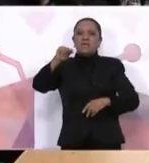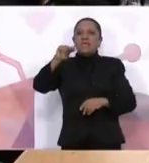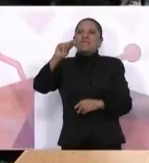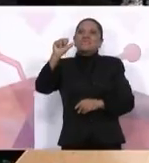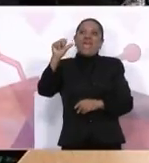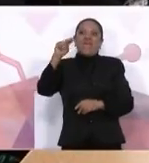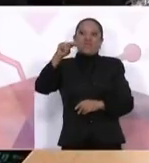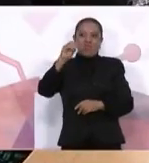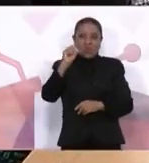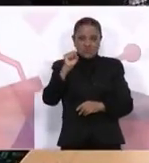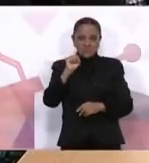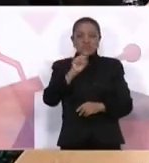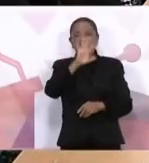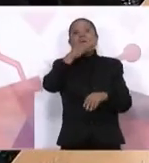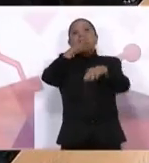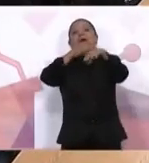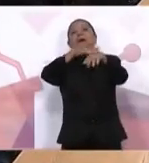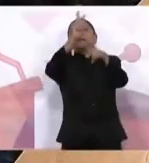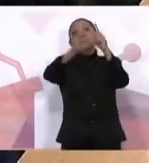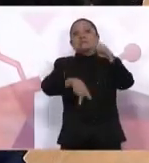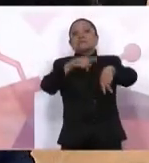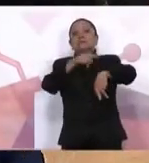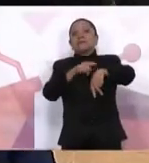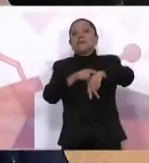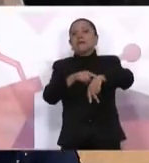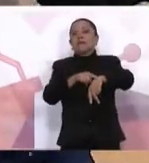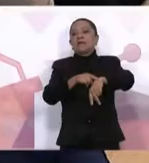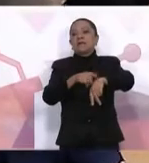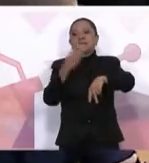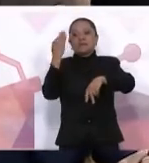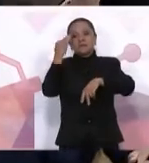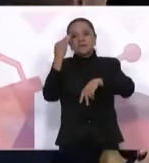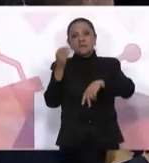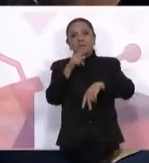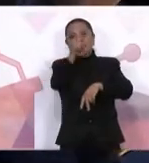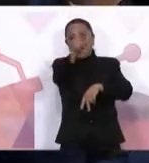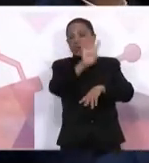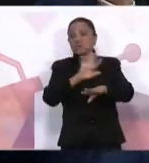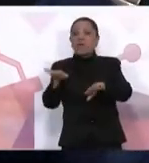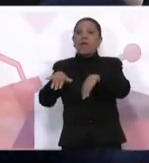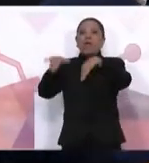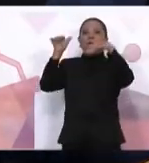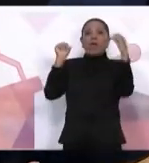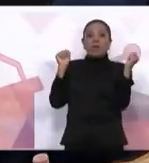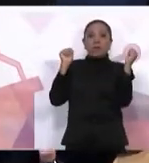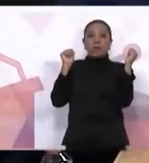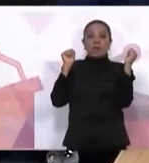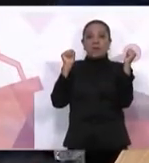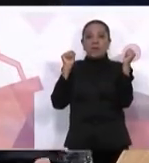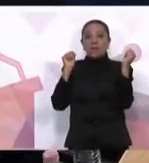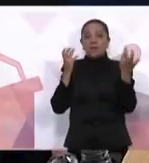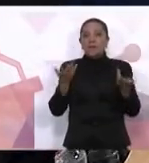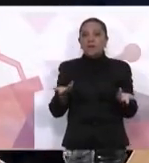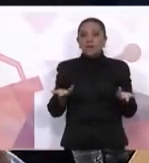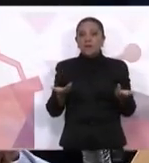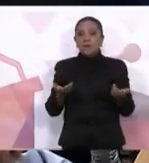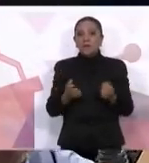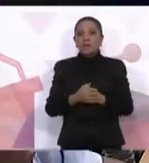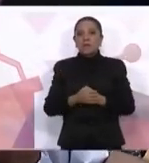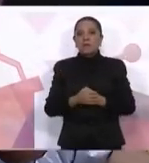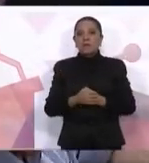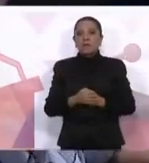permiso candidato se retira de la contienda electoral del debate